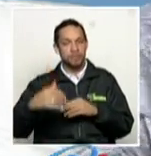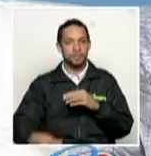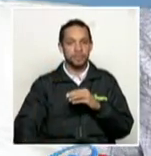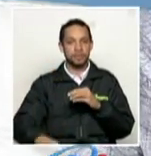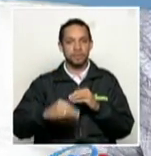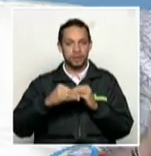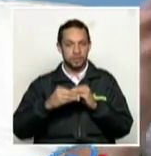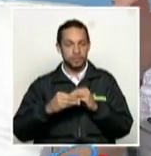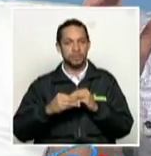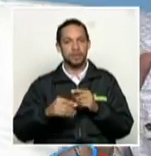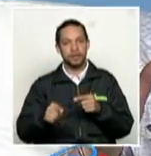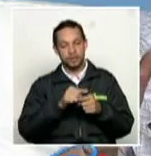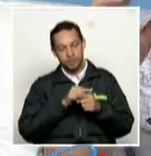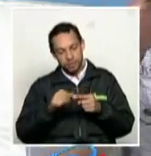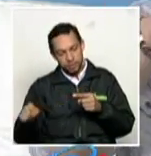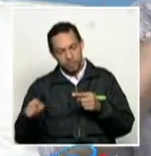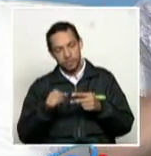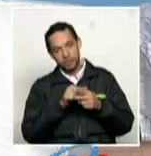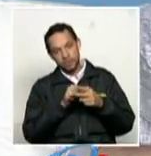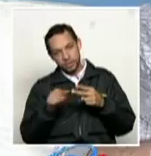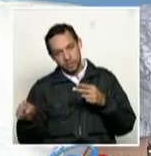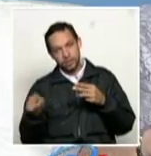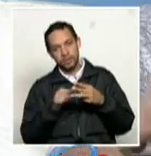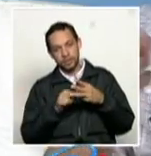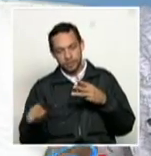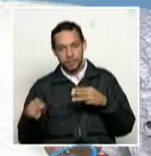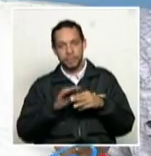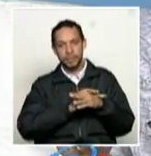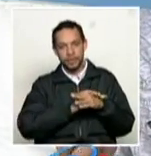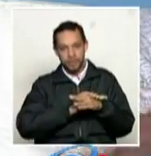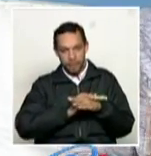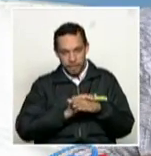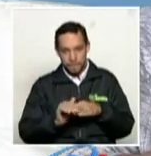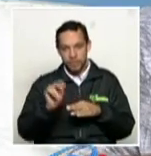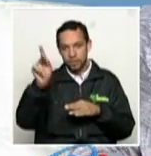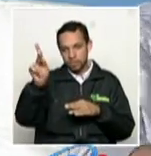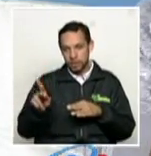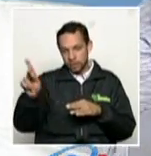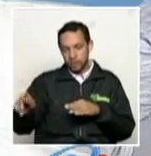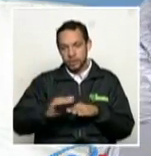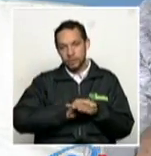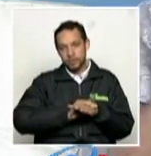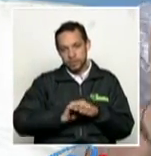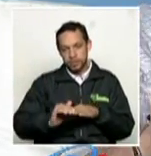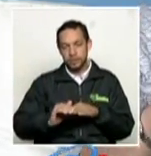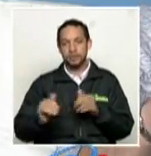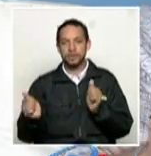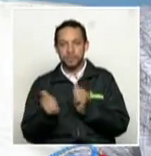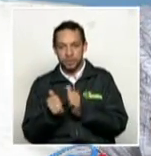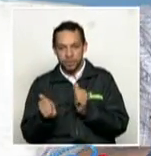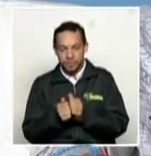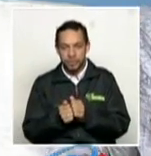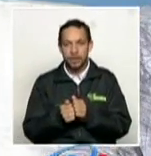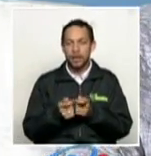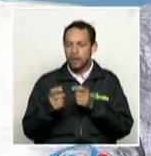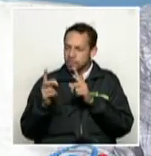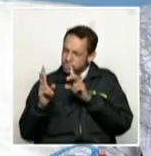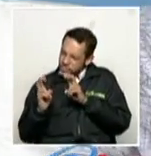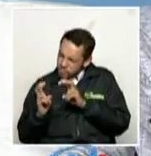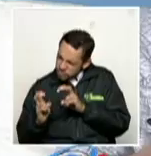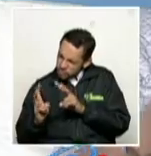tiempo en el resto de la semana porque se invitan a los profesionales a este programa de acuerdo también a los estudios que se hacen de todos